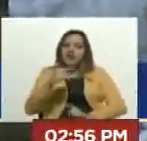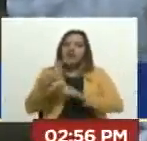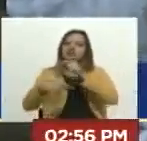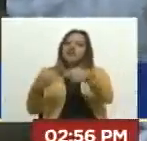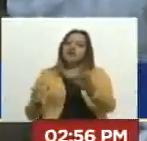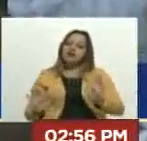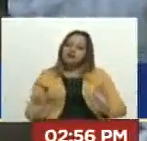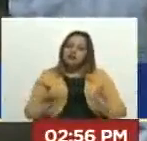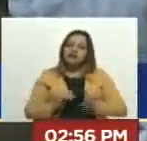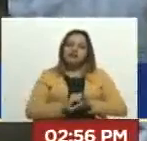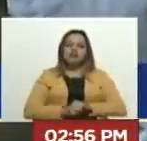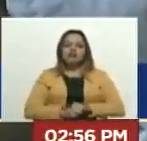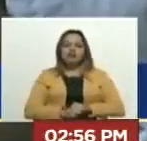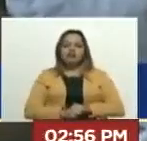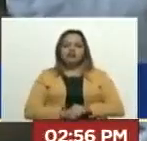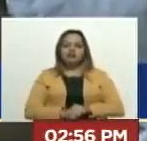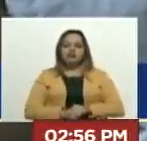consecuencias, ¿no?